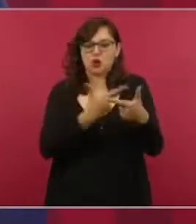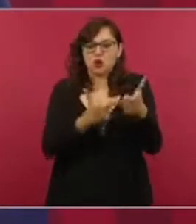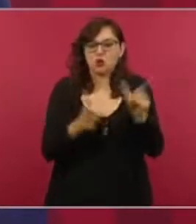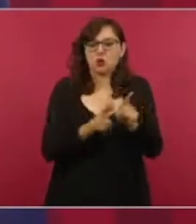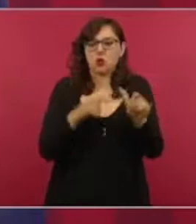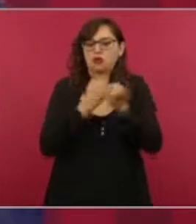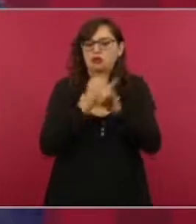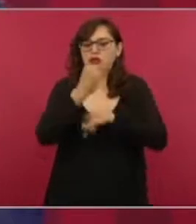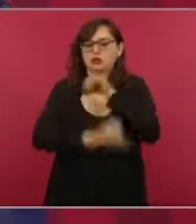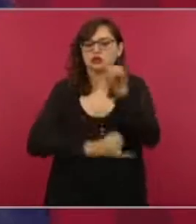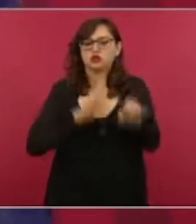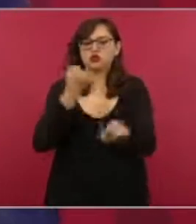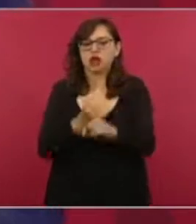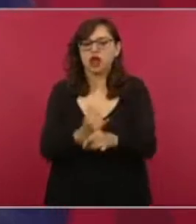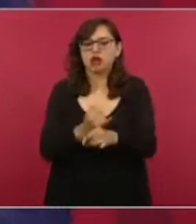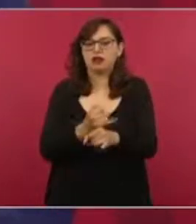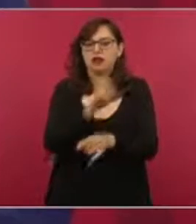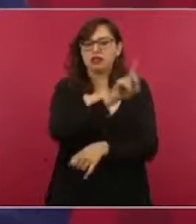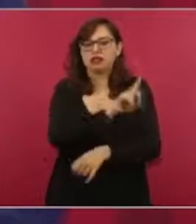porque pues esto